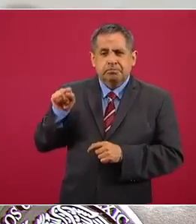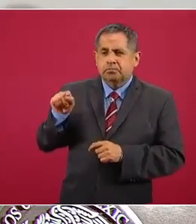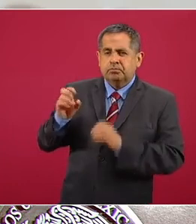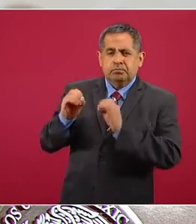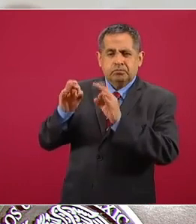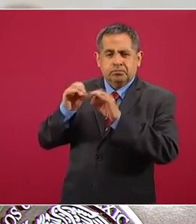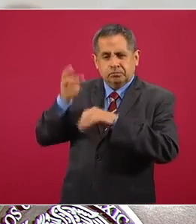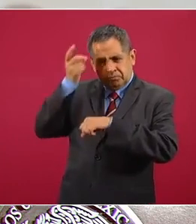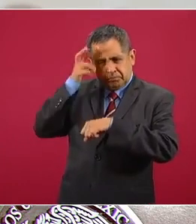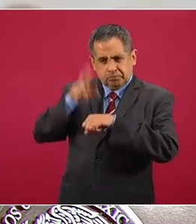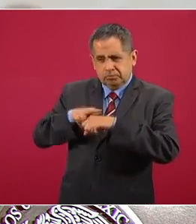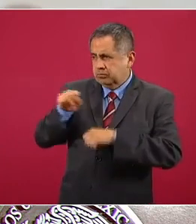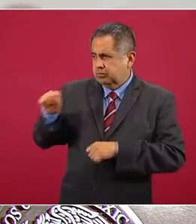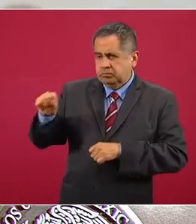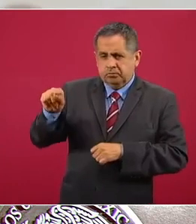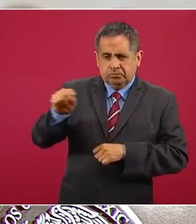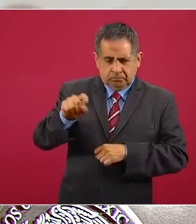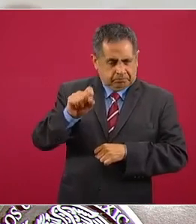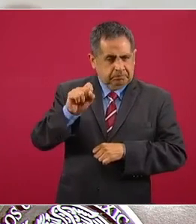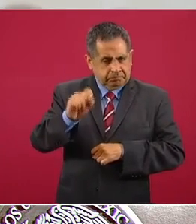direcciones,